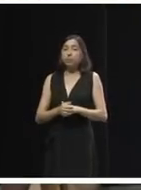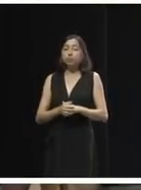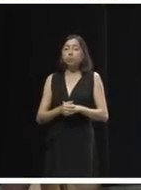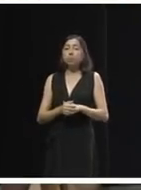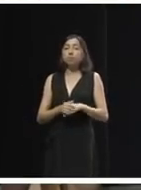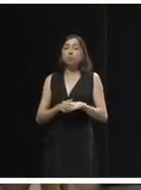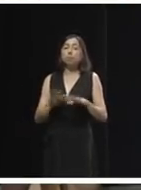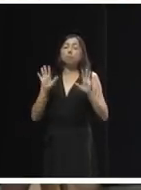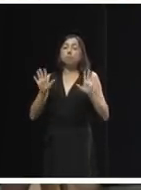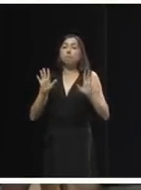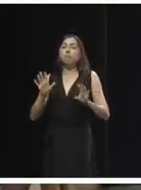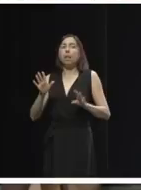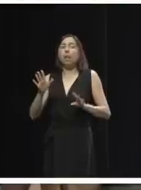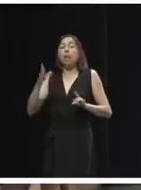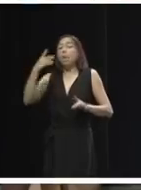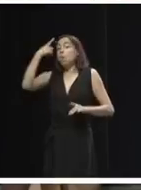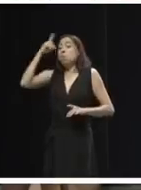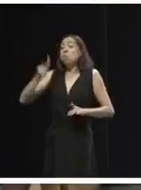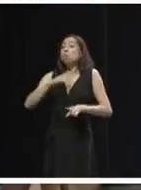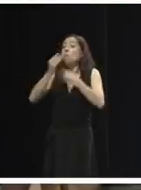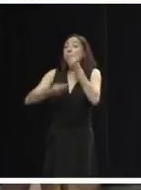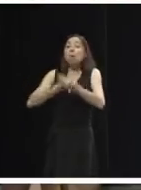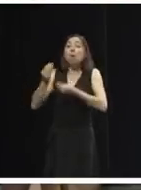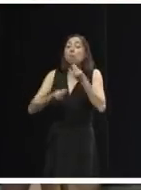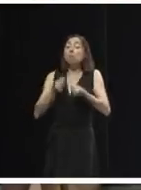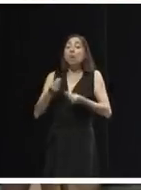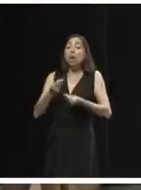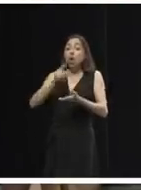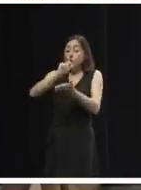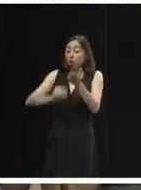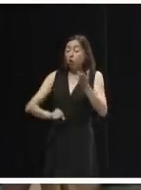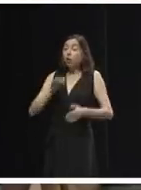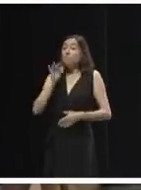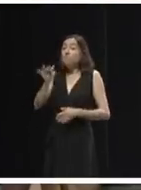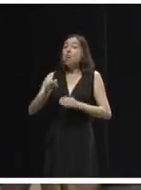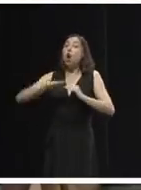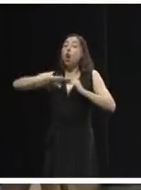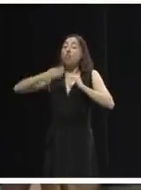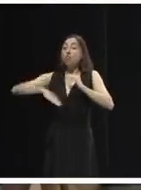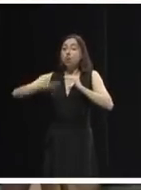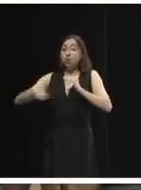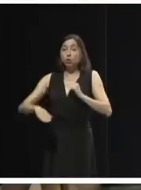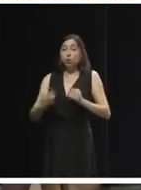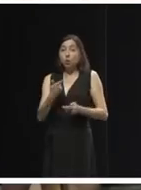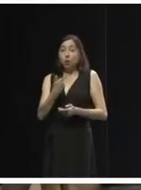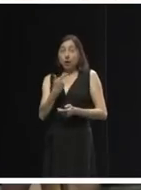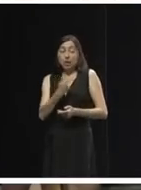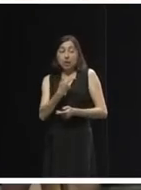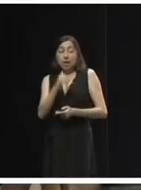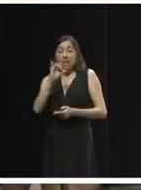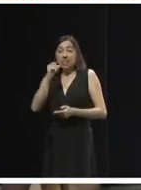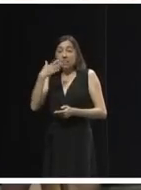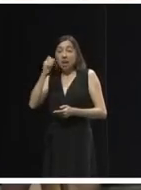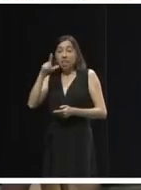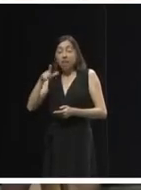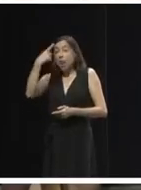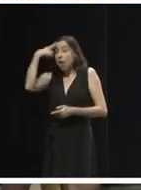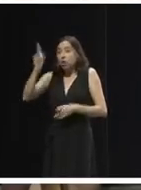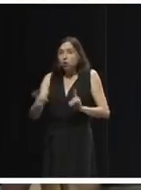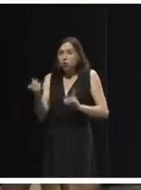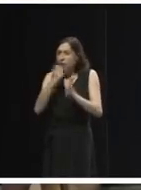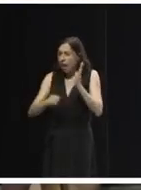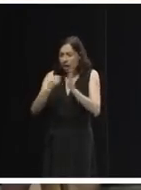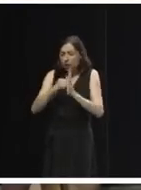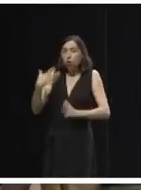bueno, que no sabe qué va a hacer con los fijos discontinuos. Querida Isabel, no sabe de qué va el artículo 16, no se entera de nada,